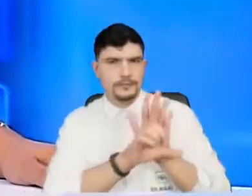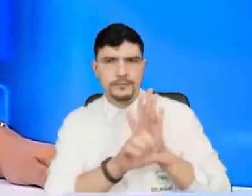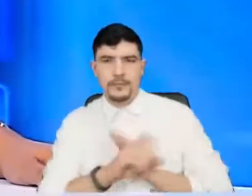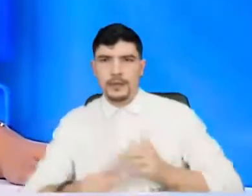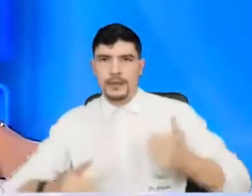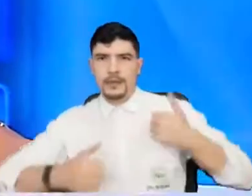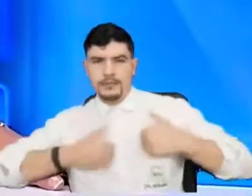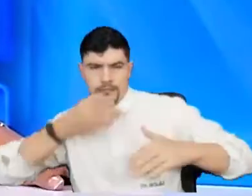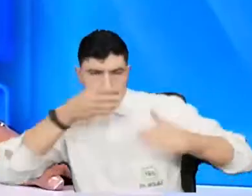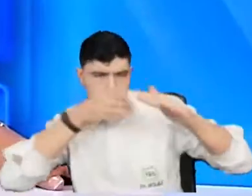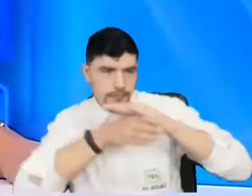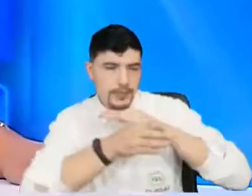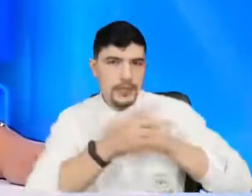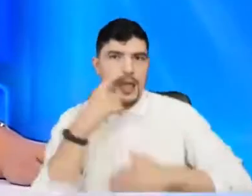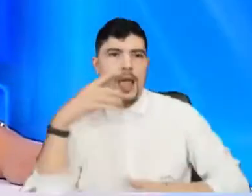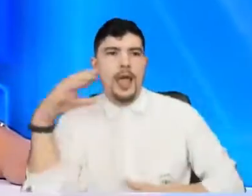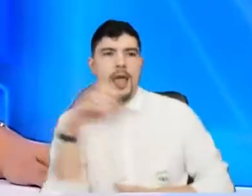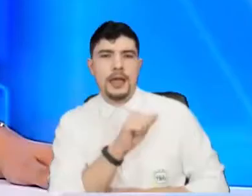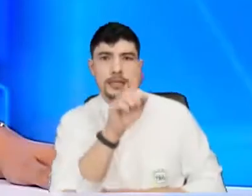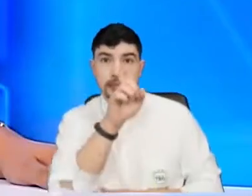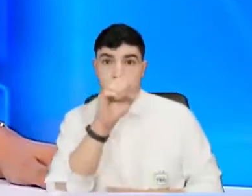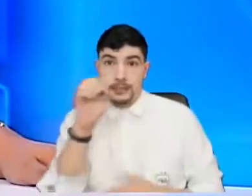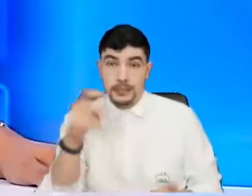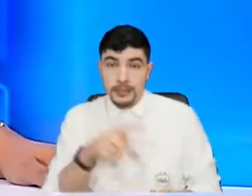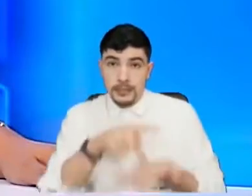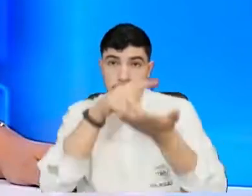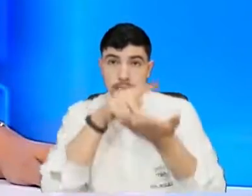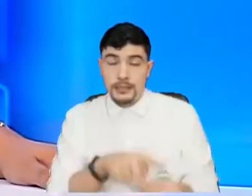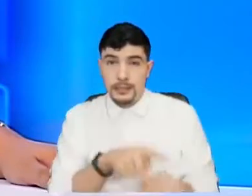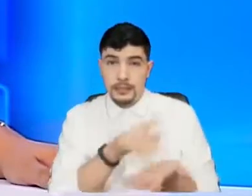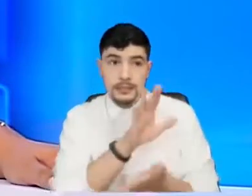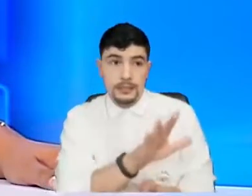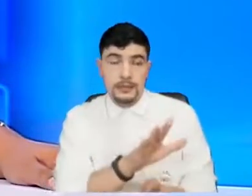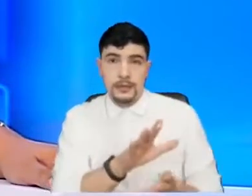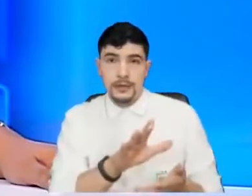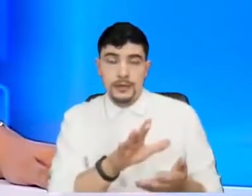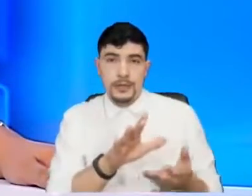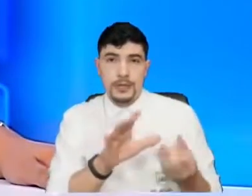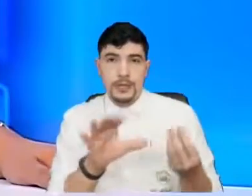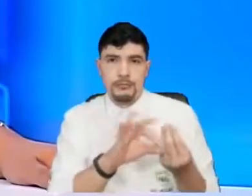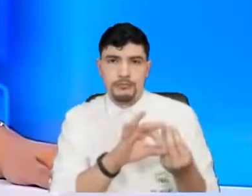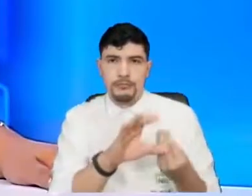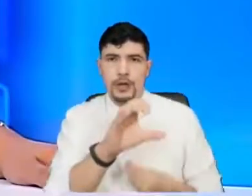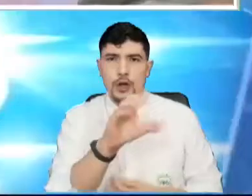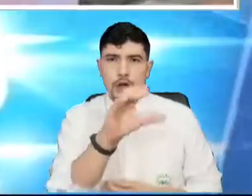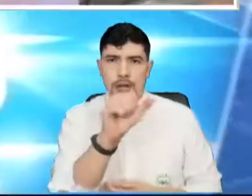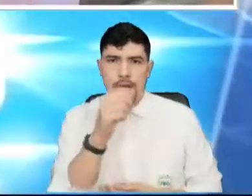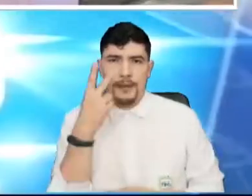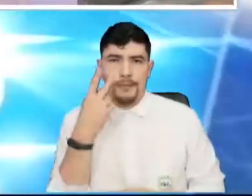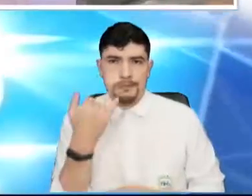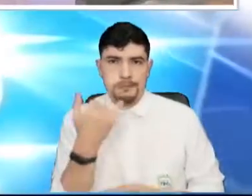La información la amplía nuestra periodista en Ocaña, Tatiana García. Tatiana, buenas tardes. ¿Qué detalle nos tiene al respecto?